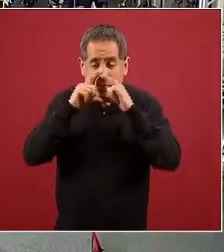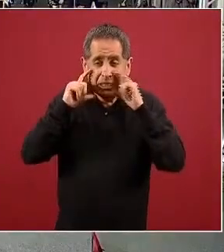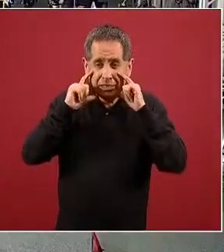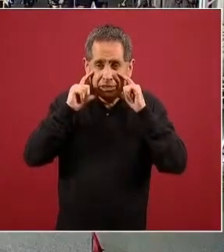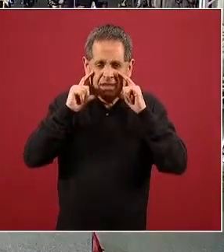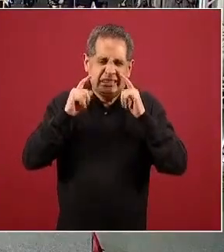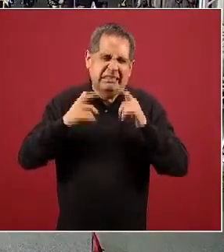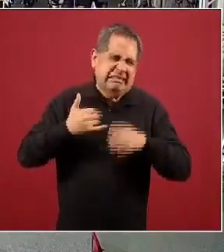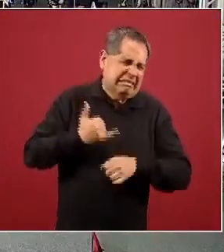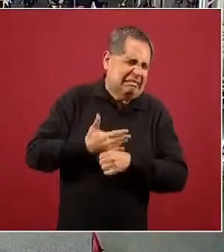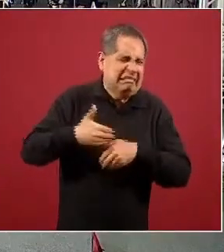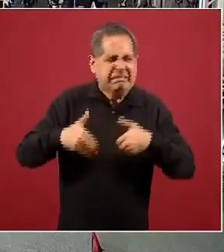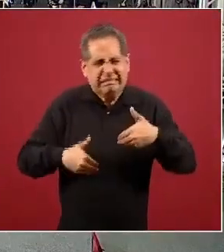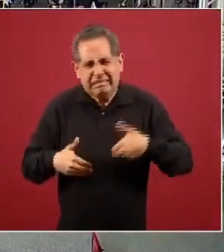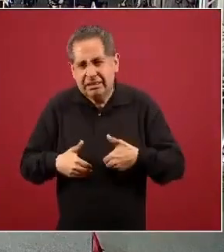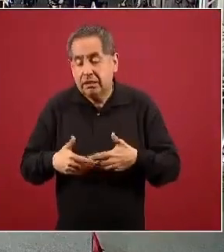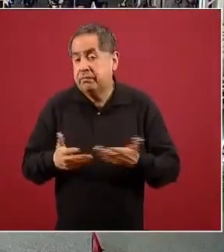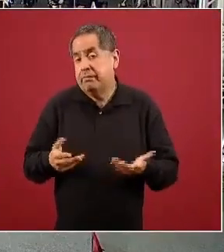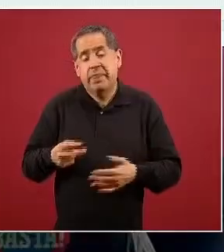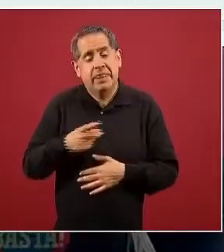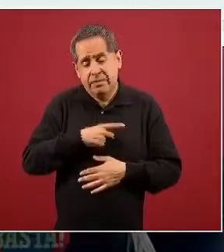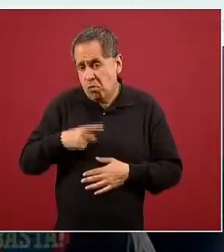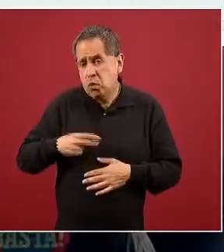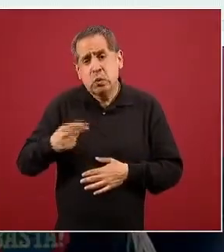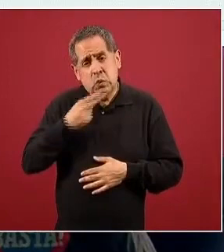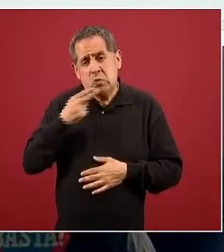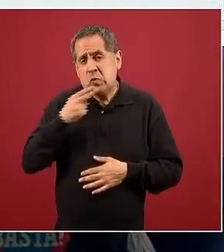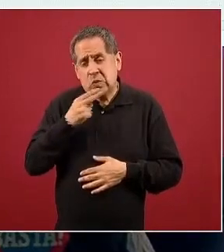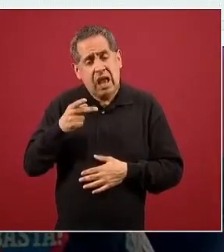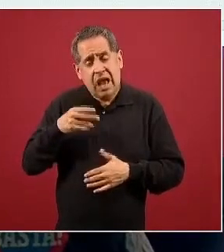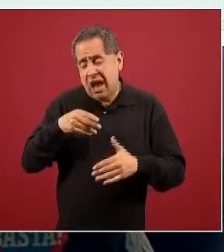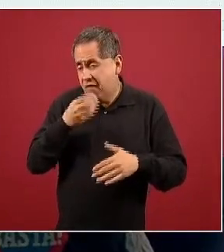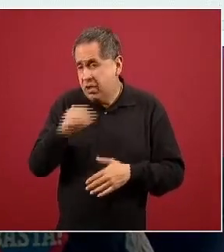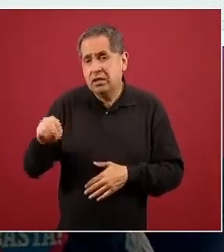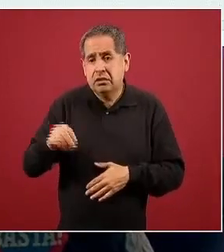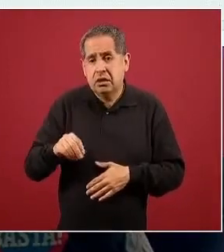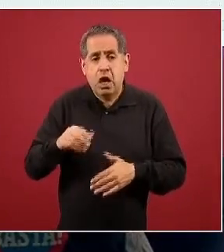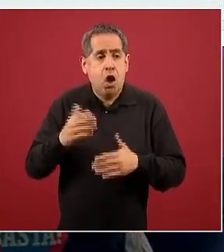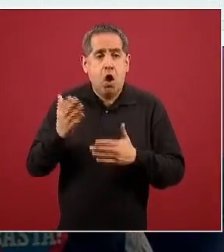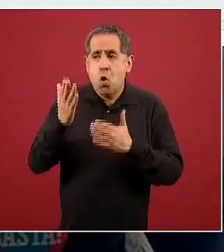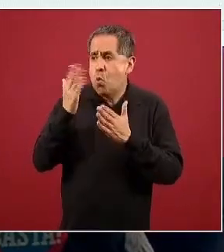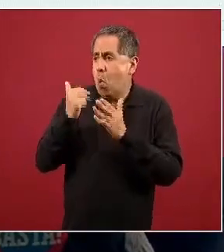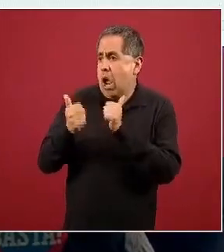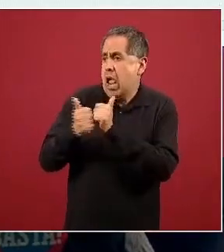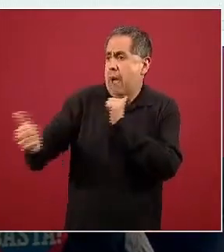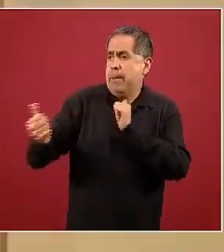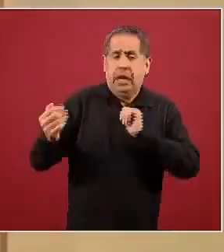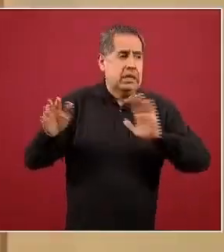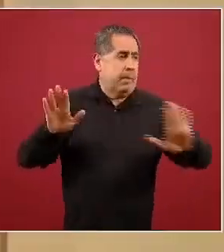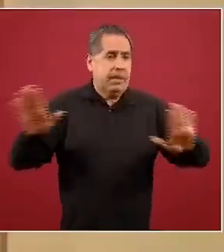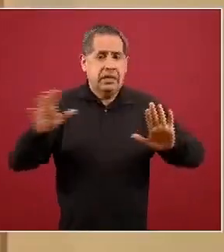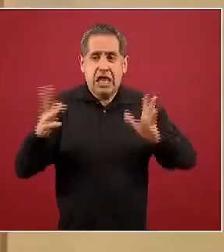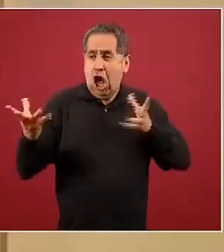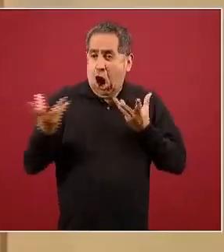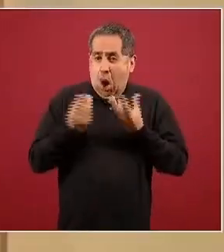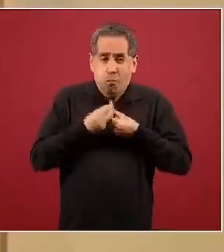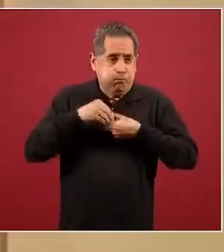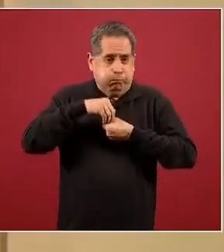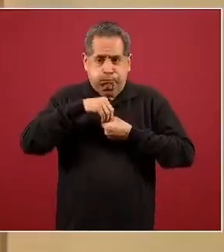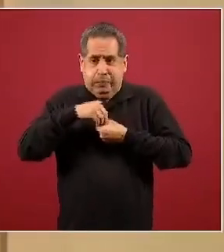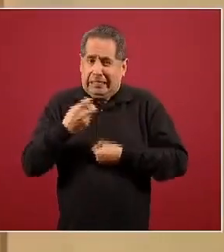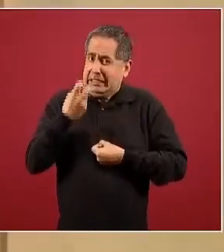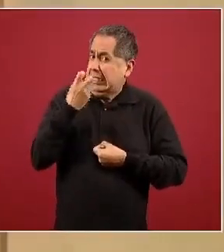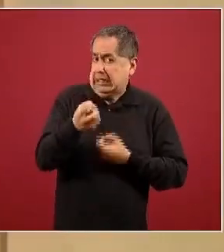siempre porque es incómodo, hay que utilizarlo sobre todo en los lugares en donde no hay sana distancia. Ahí es